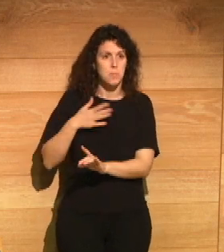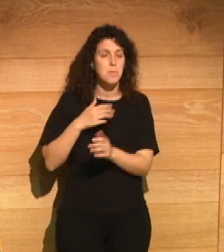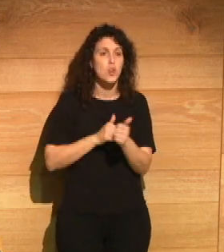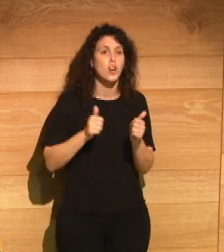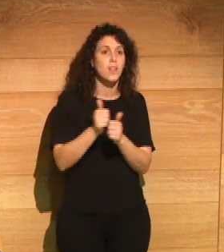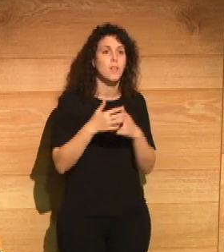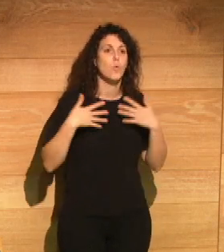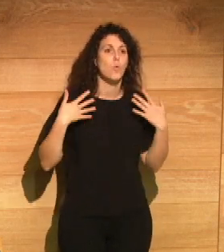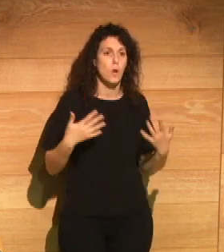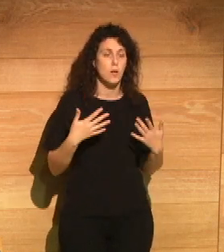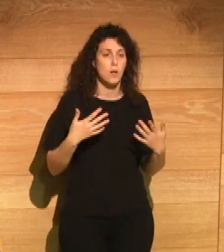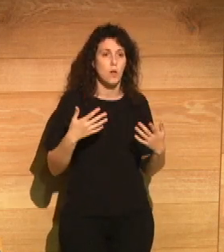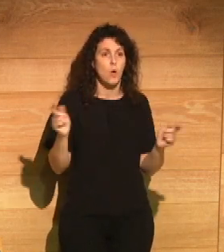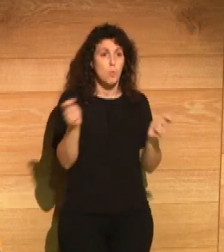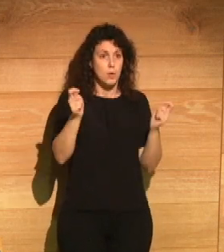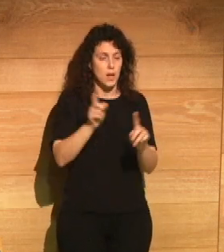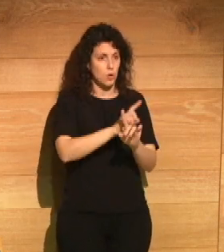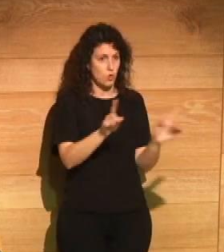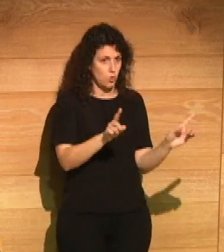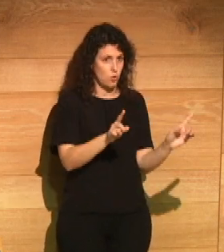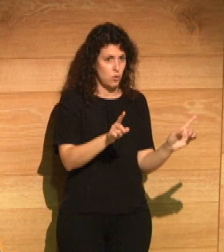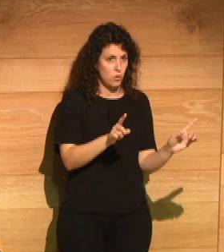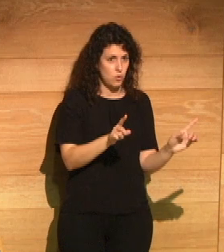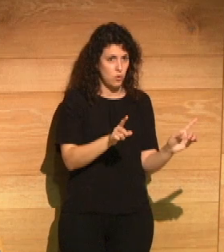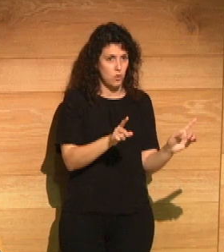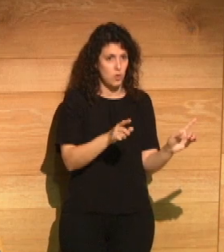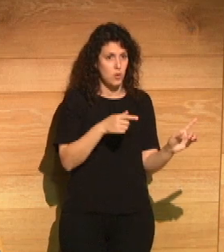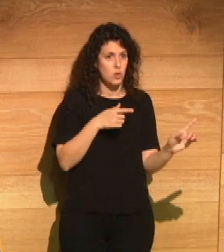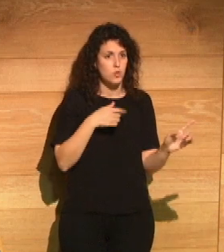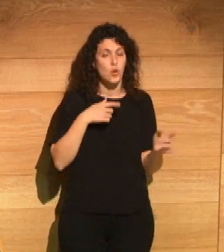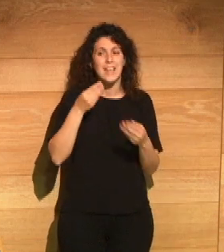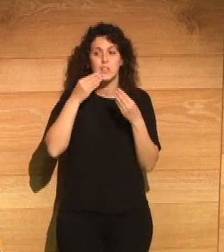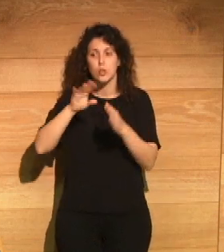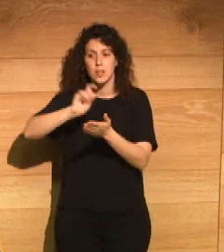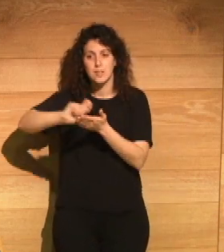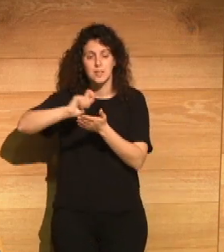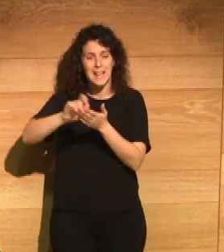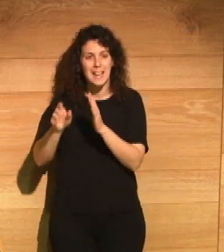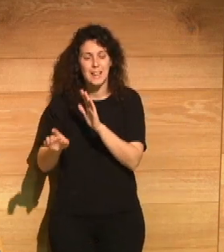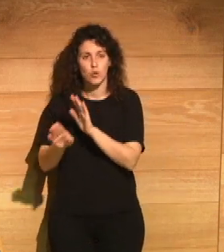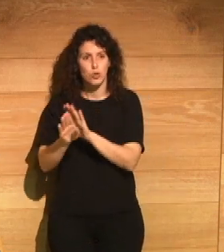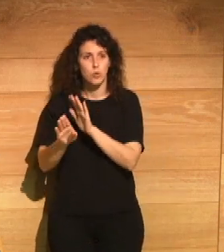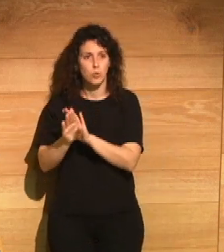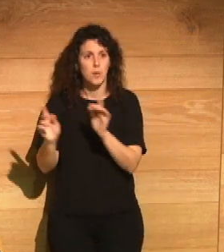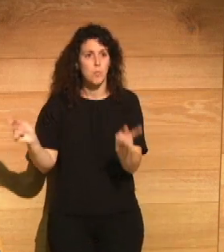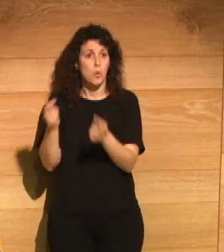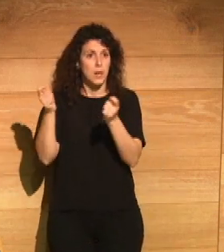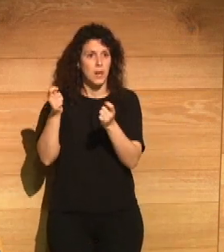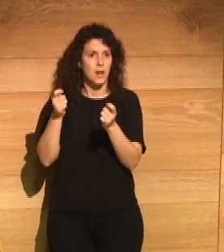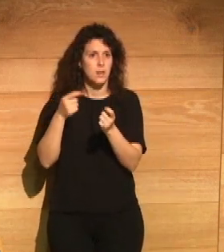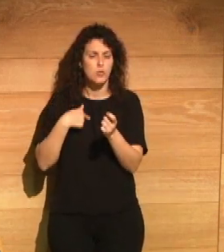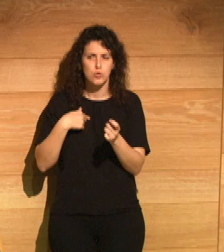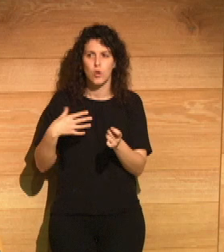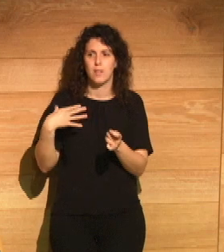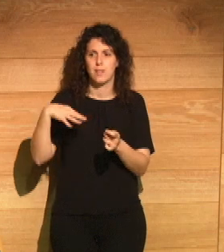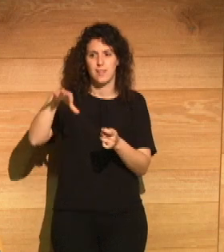ser no publicar, sino escribir historias y que solo las iba a publicar cuando yo dijera, esto